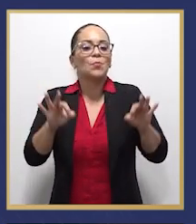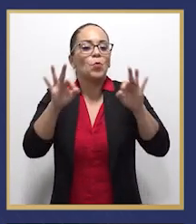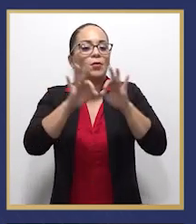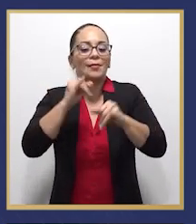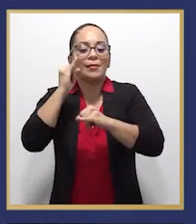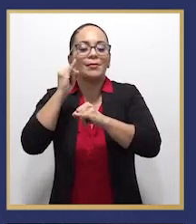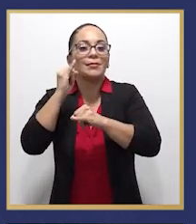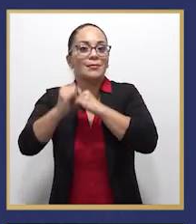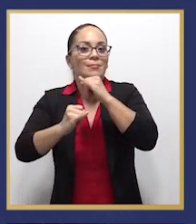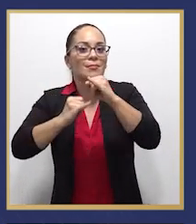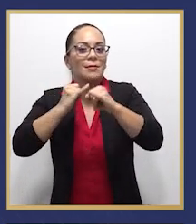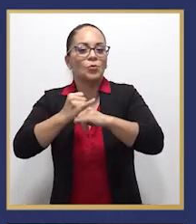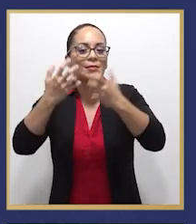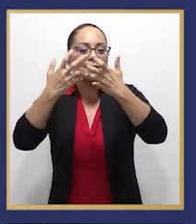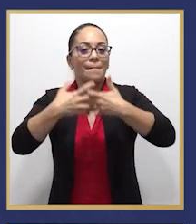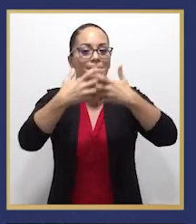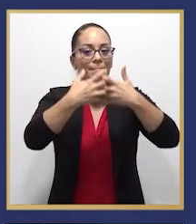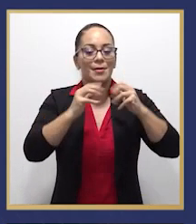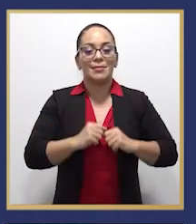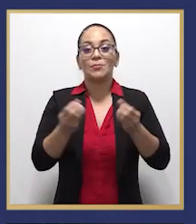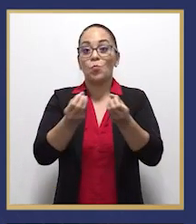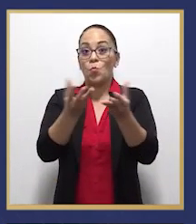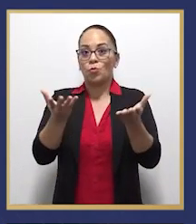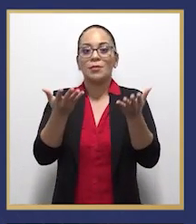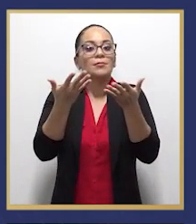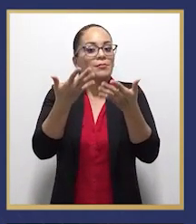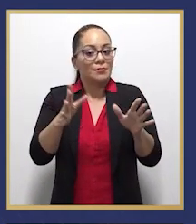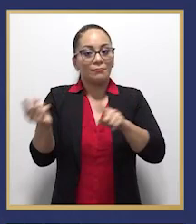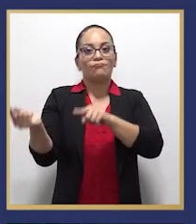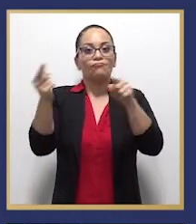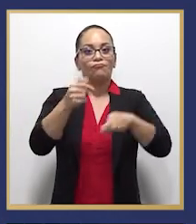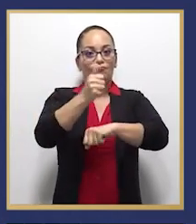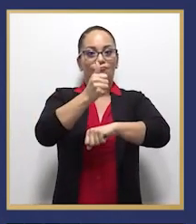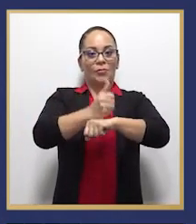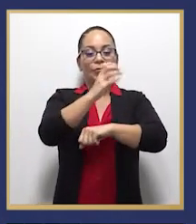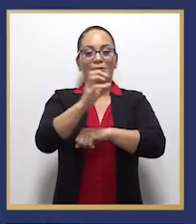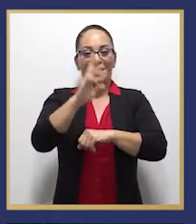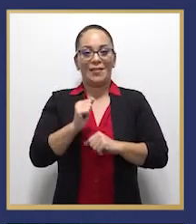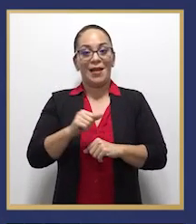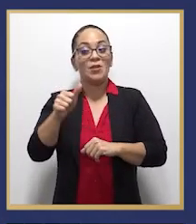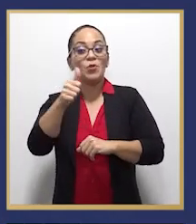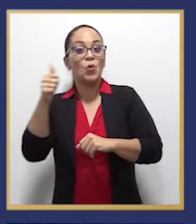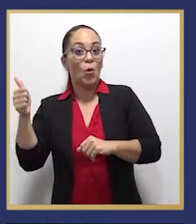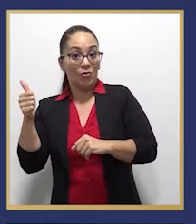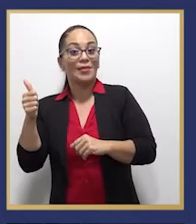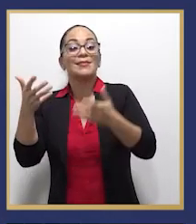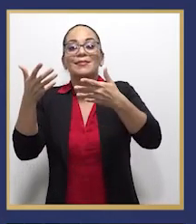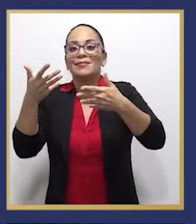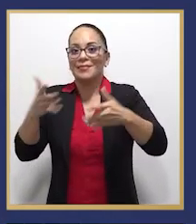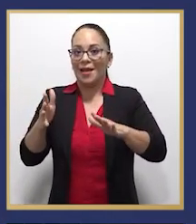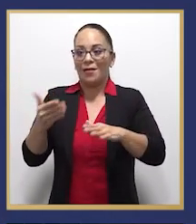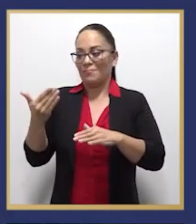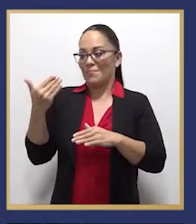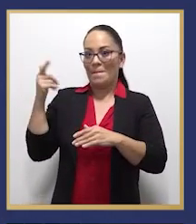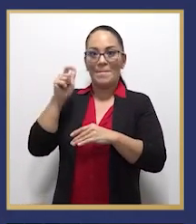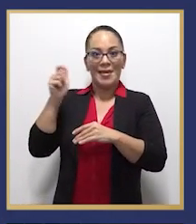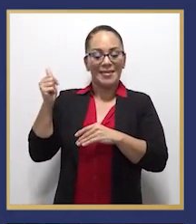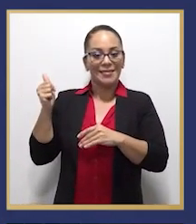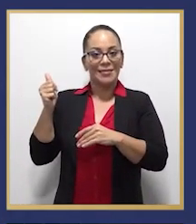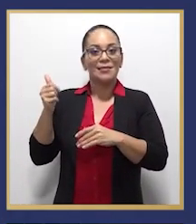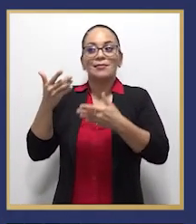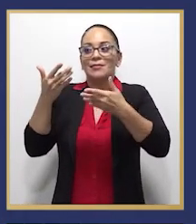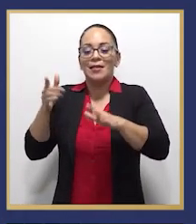multinacionales del mundo muchas de ellas ya están aquí y hay otras tantas que han oficializado en los últimos